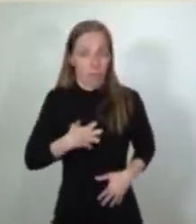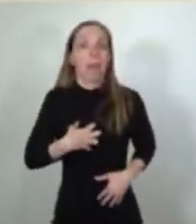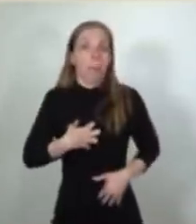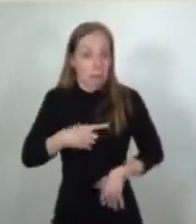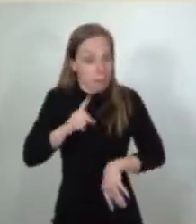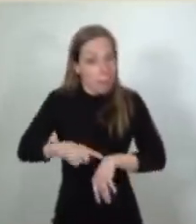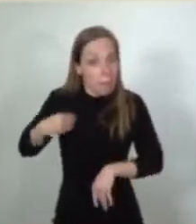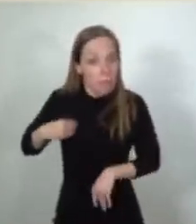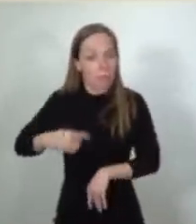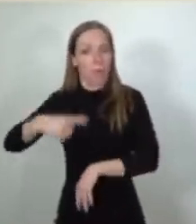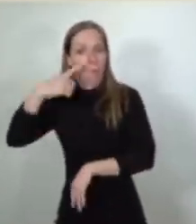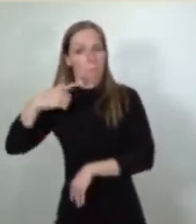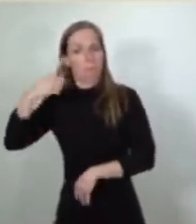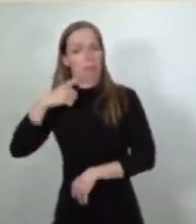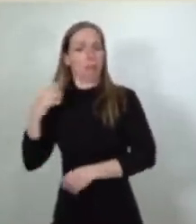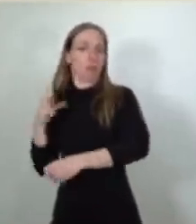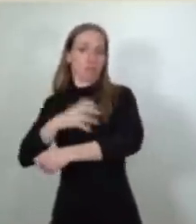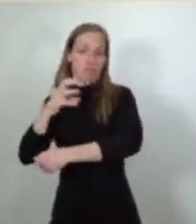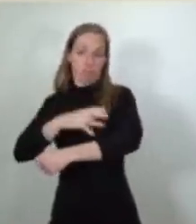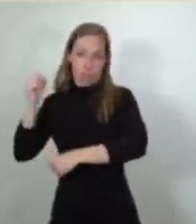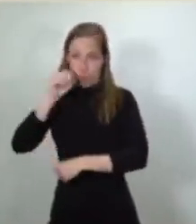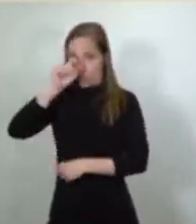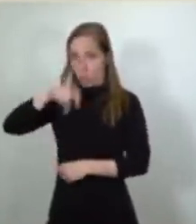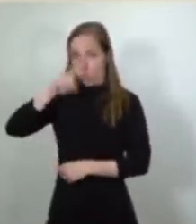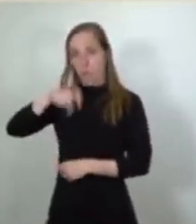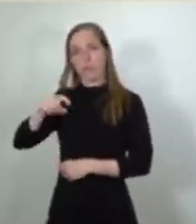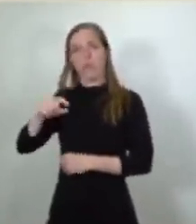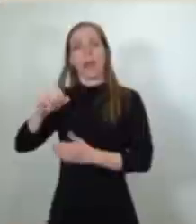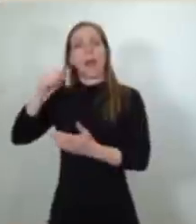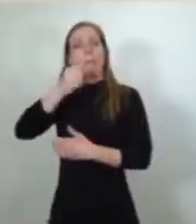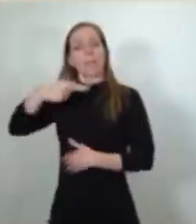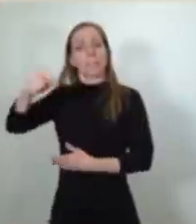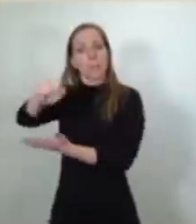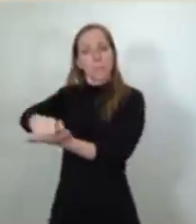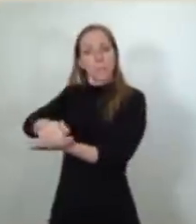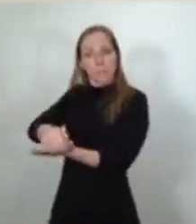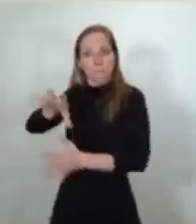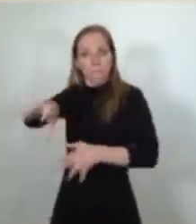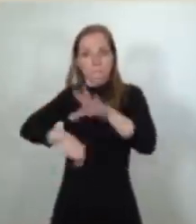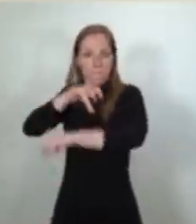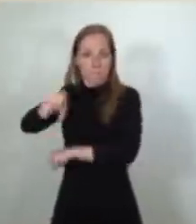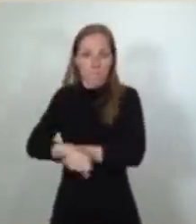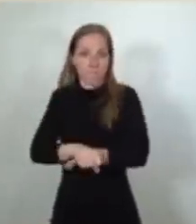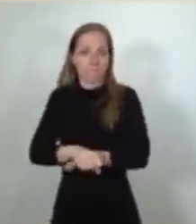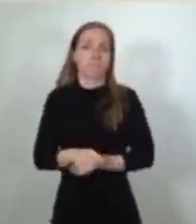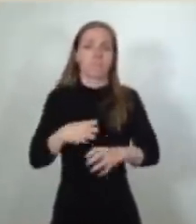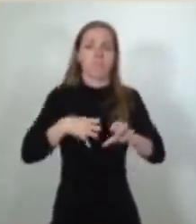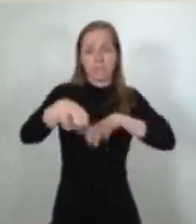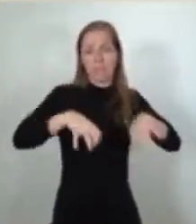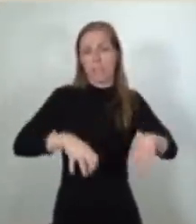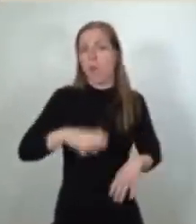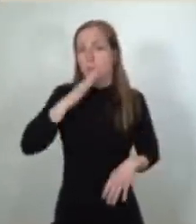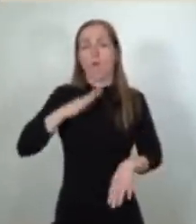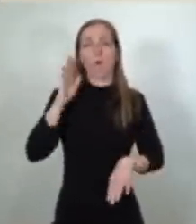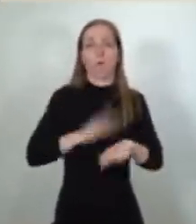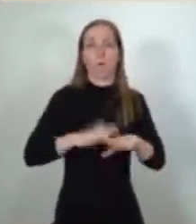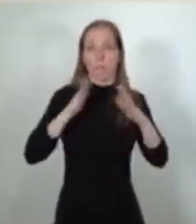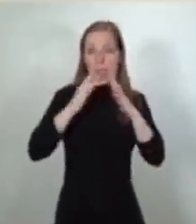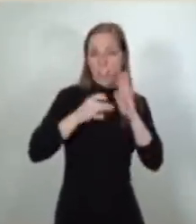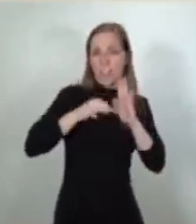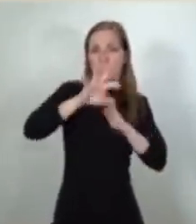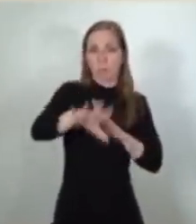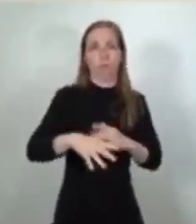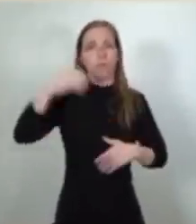buitre acumulan millares de pisos vacíos. La polarización la generan los desahucios, los cortes de suministros y